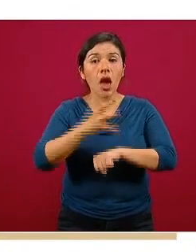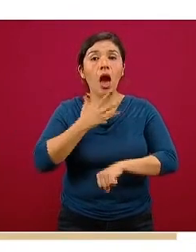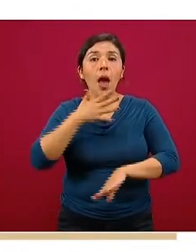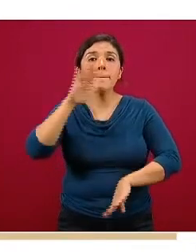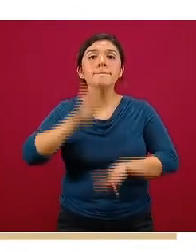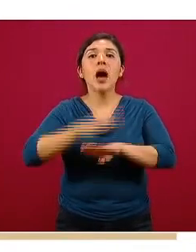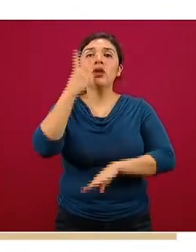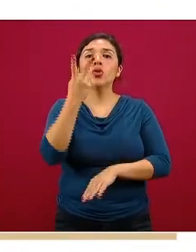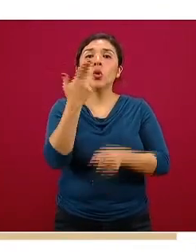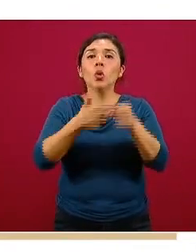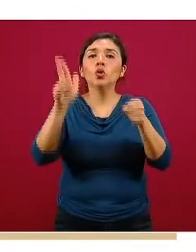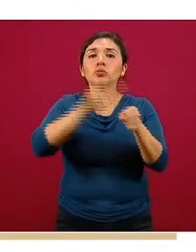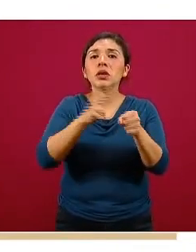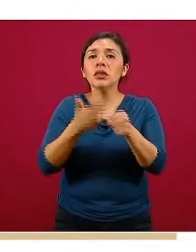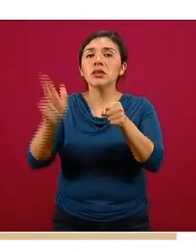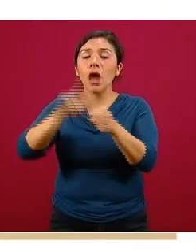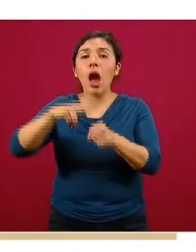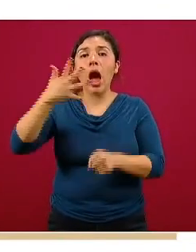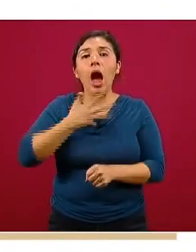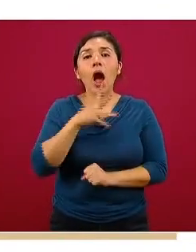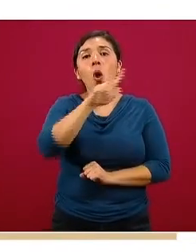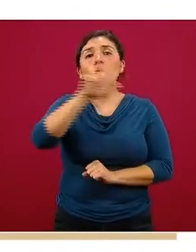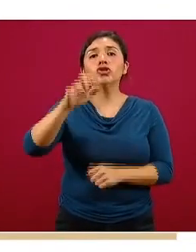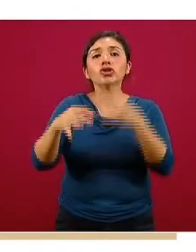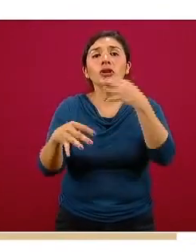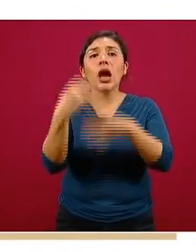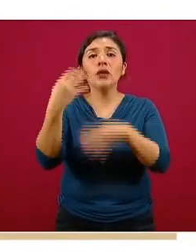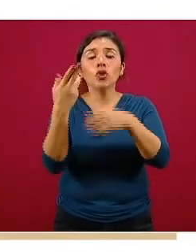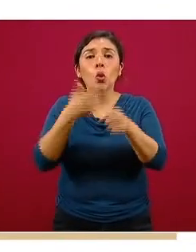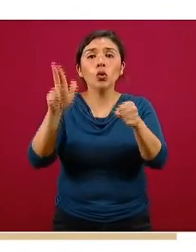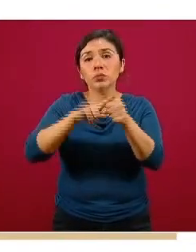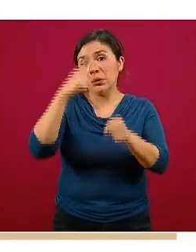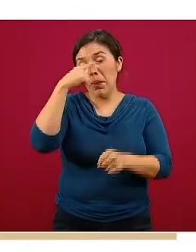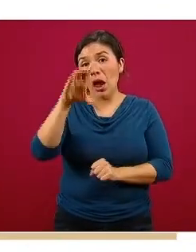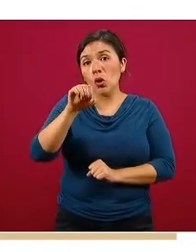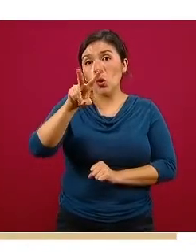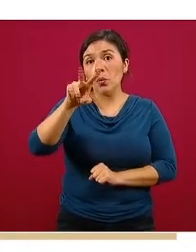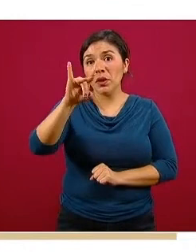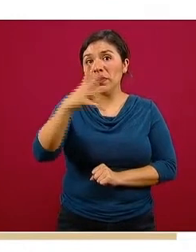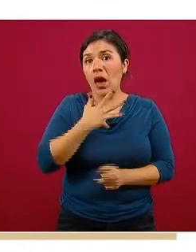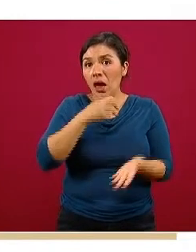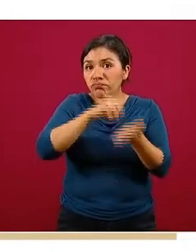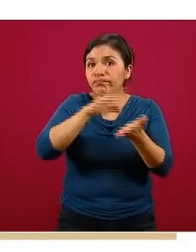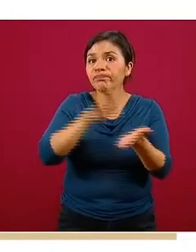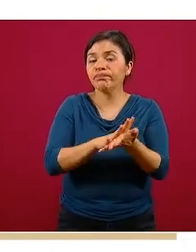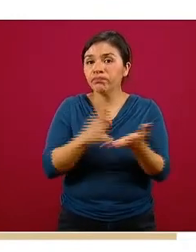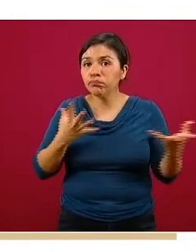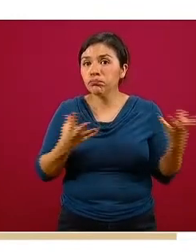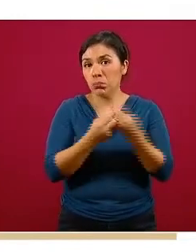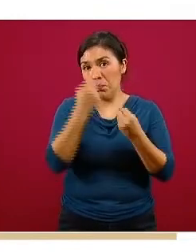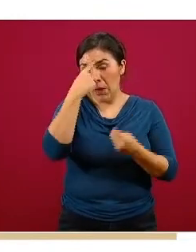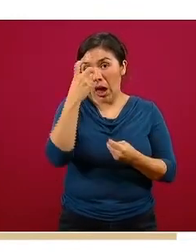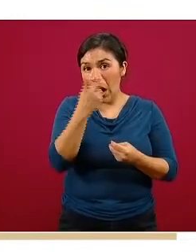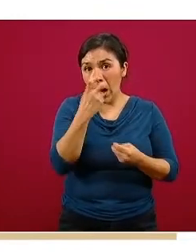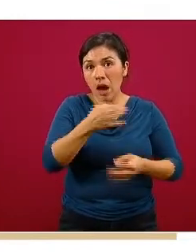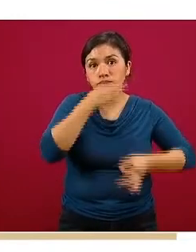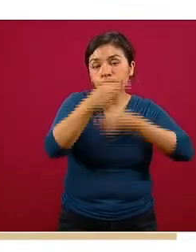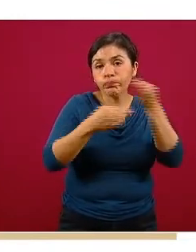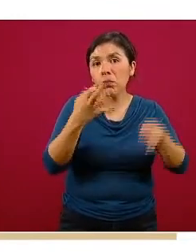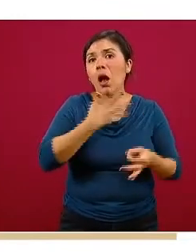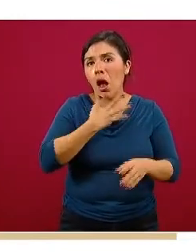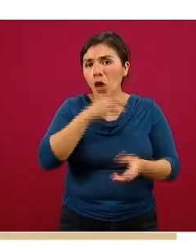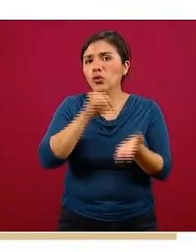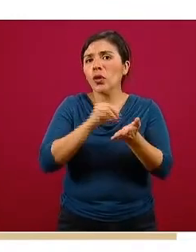son 814 las unidades COVID que en su momento están inscritas en la red IRAG y que por lo tanto pueden tener